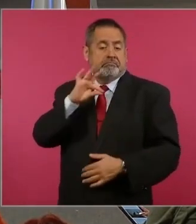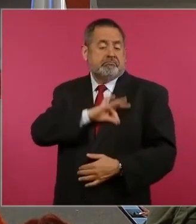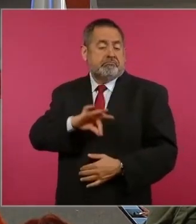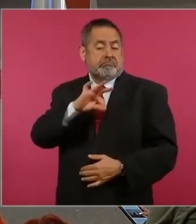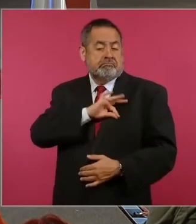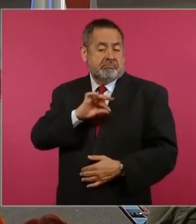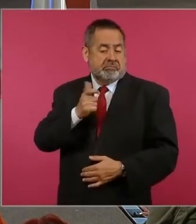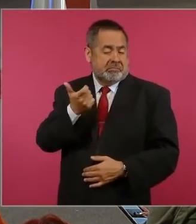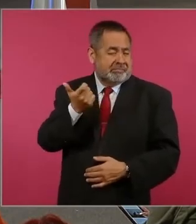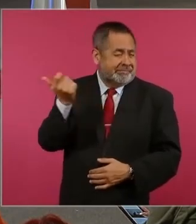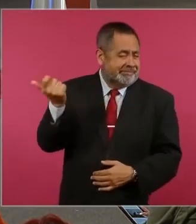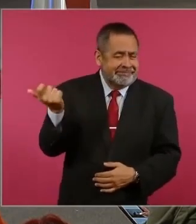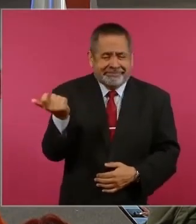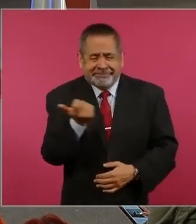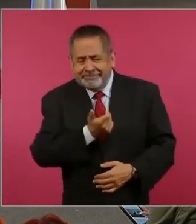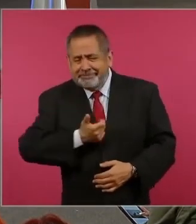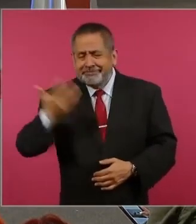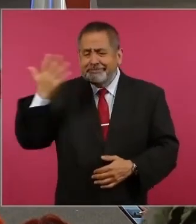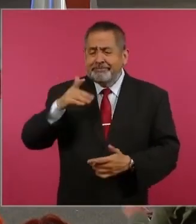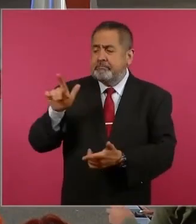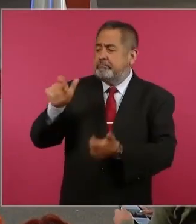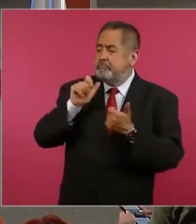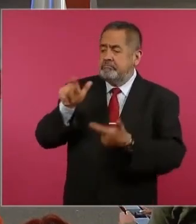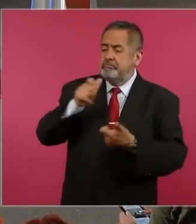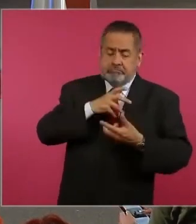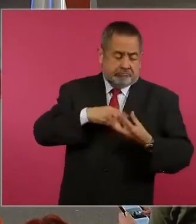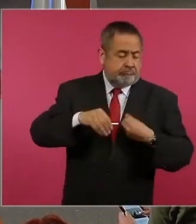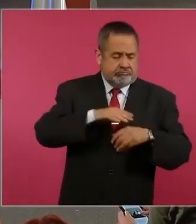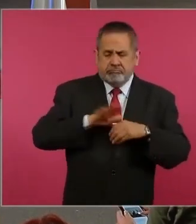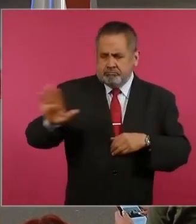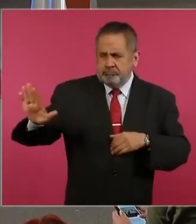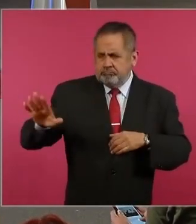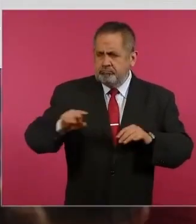comisiones elevadísimas por el manejo del dinero.